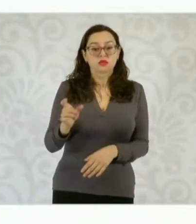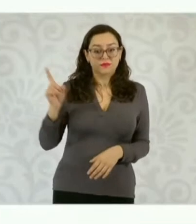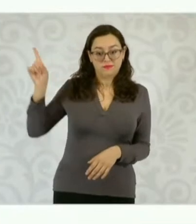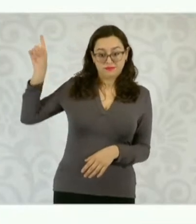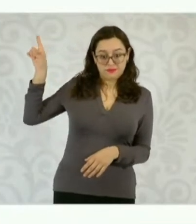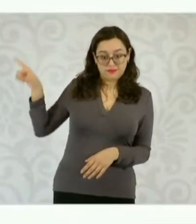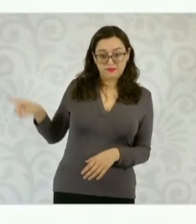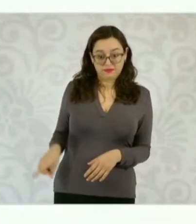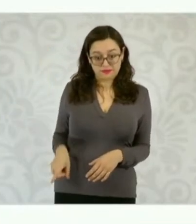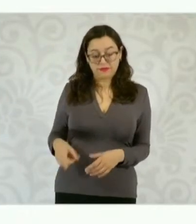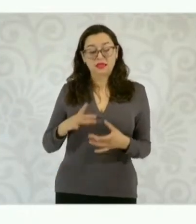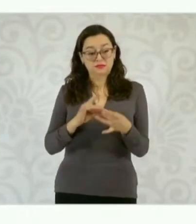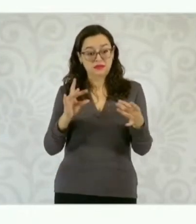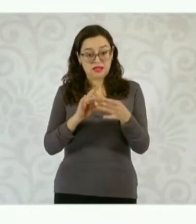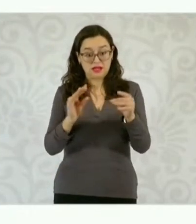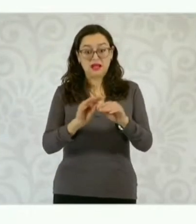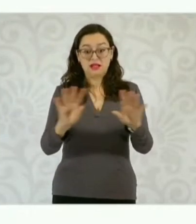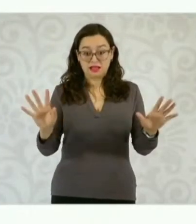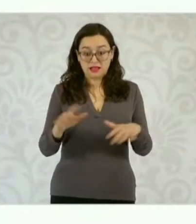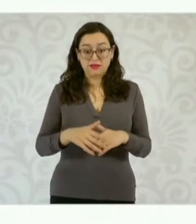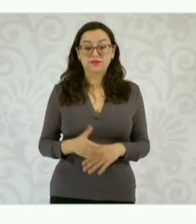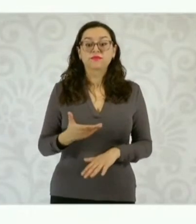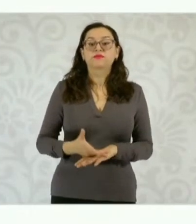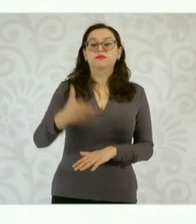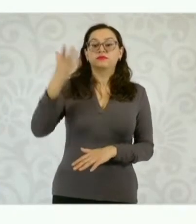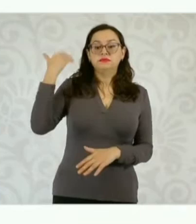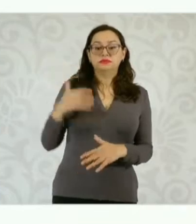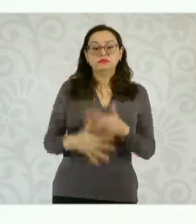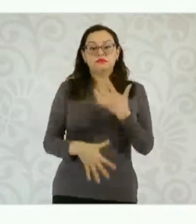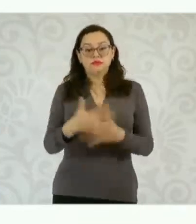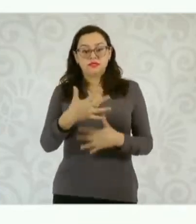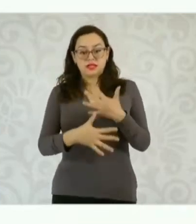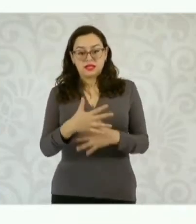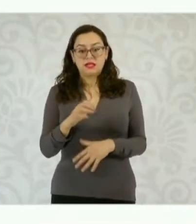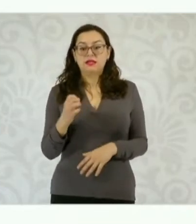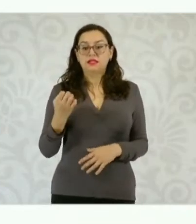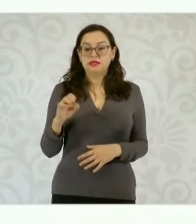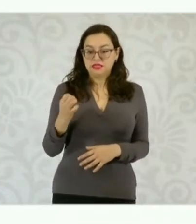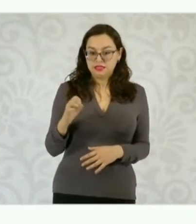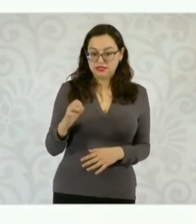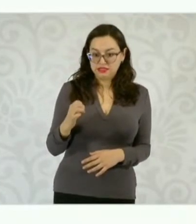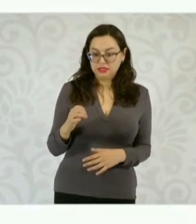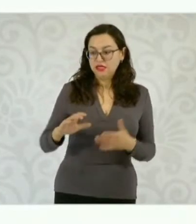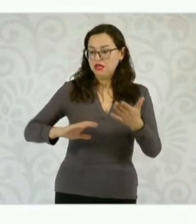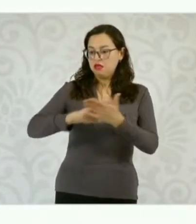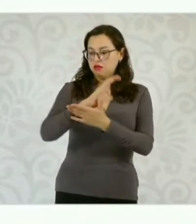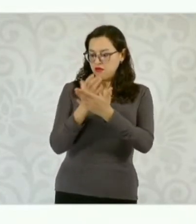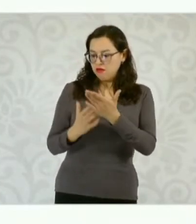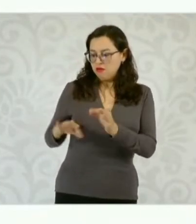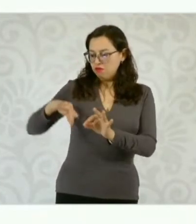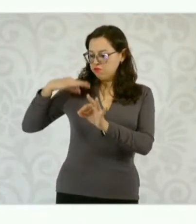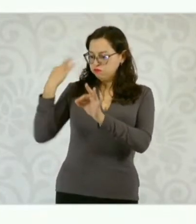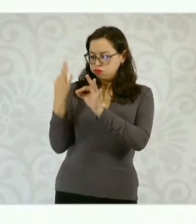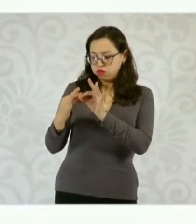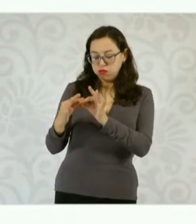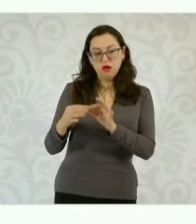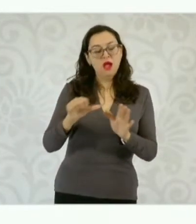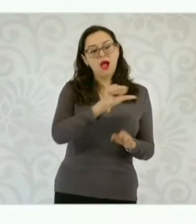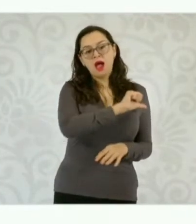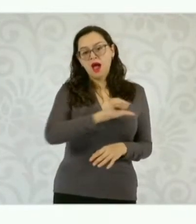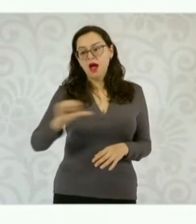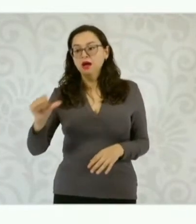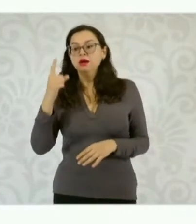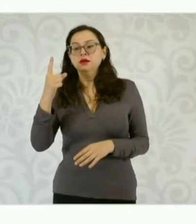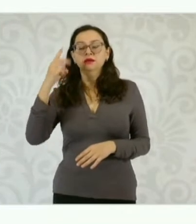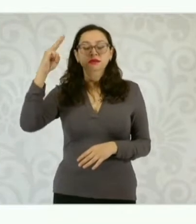medicamentos. Como ustedes saben, desde el 15 de enero que comenzó el resultado de los contratos y hasta el 1 de marzo, que es